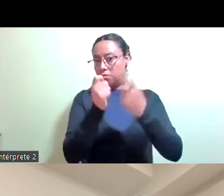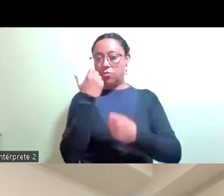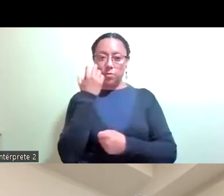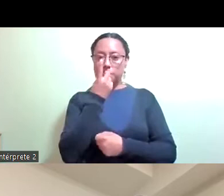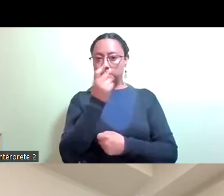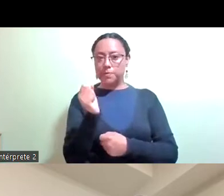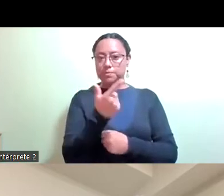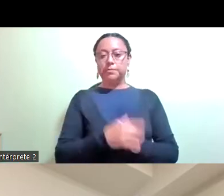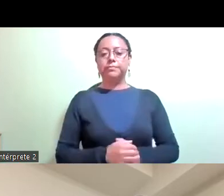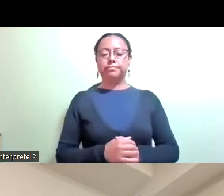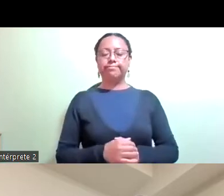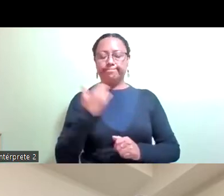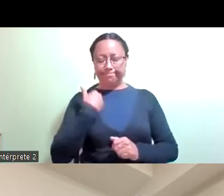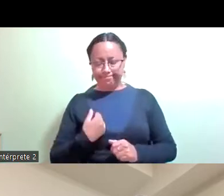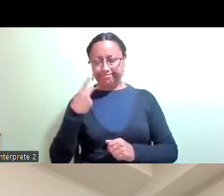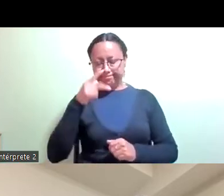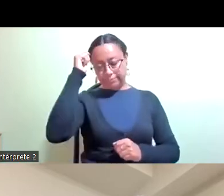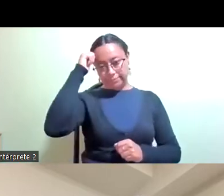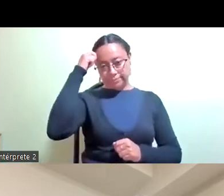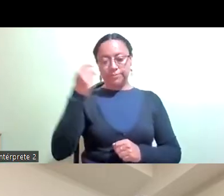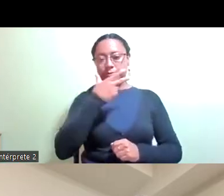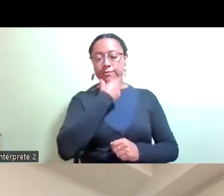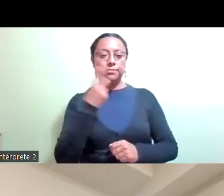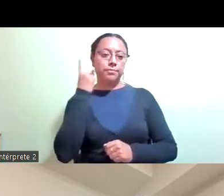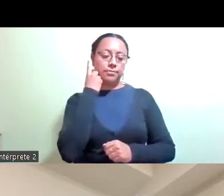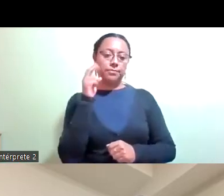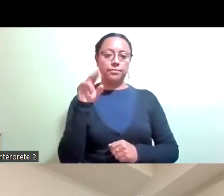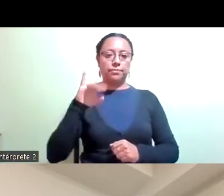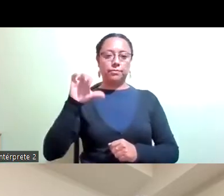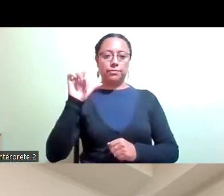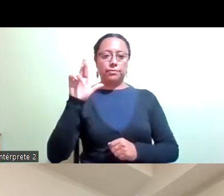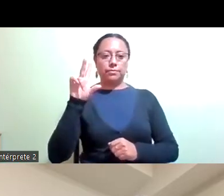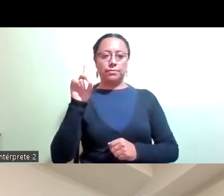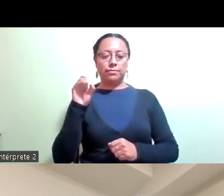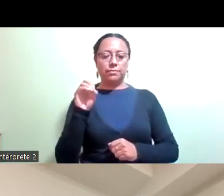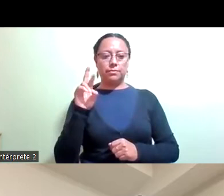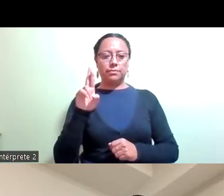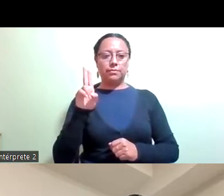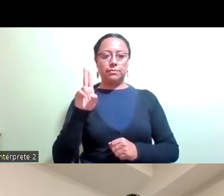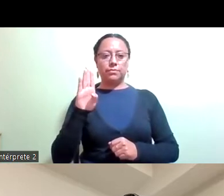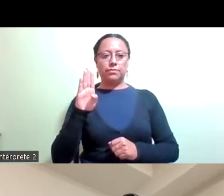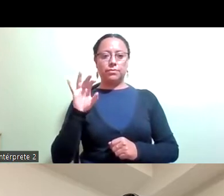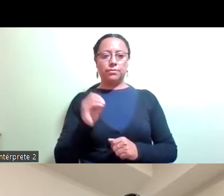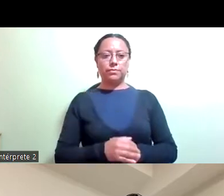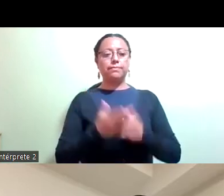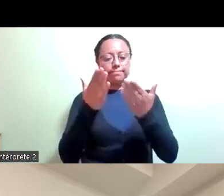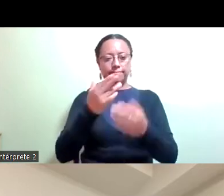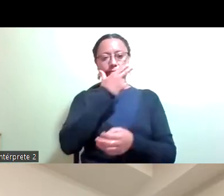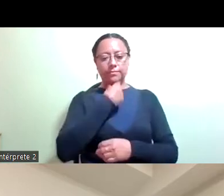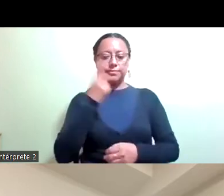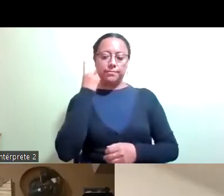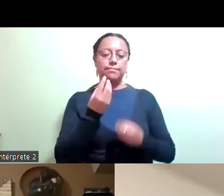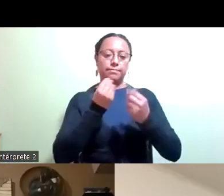Su servidor, diputada Ricardo Rubio. Adelante, diputado. Muchas gracias, diputada